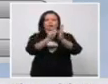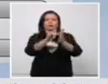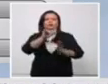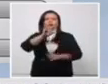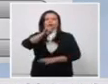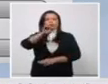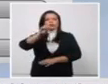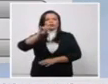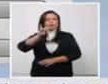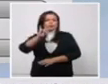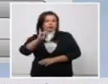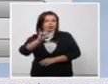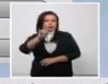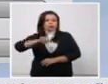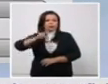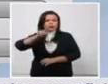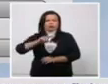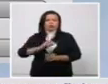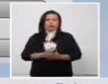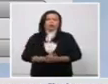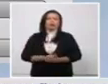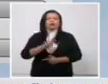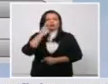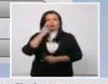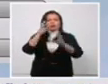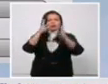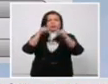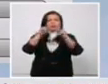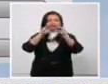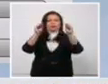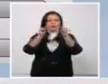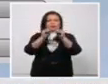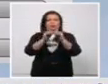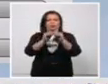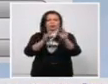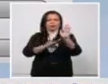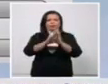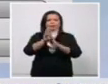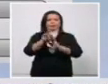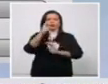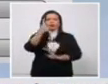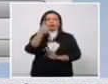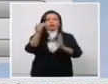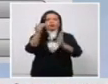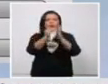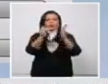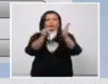6.906, que hacen que la cifra ya se incremente a